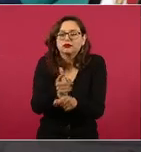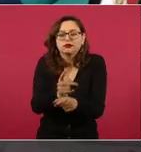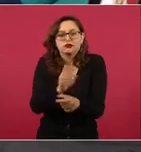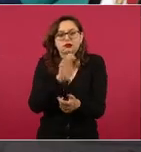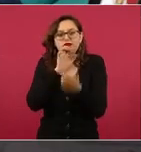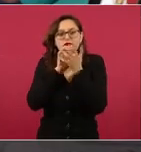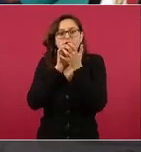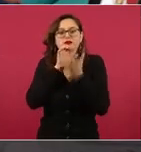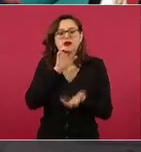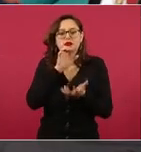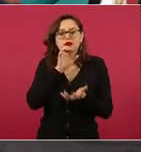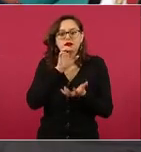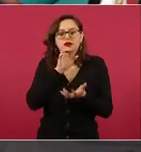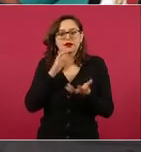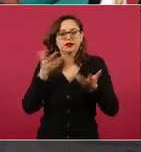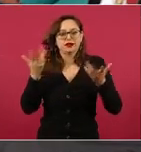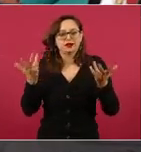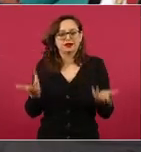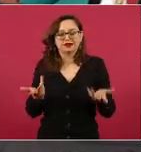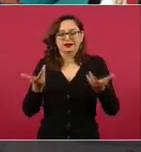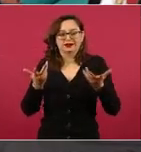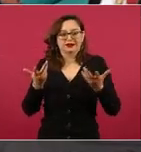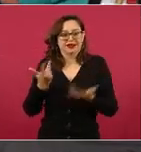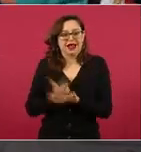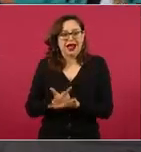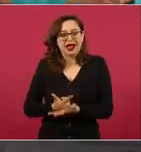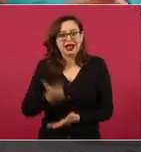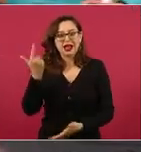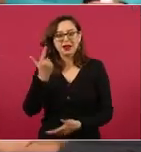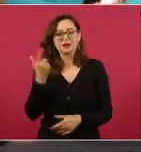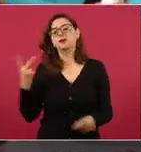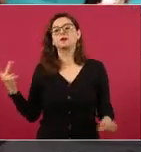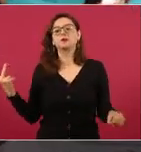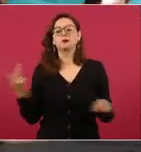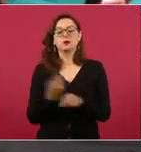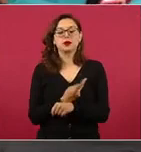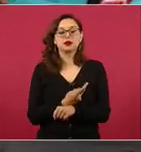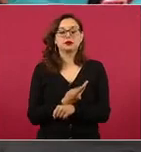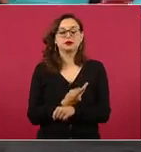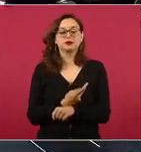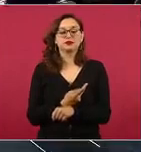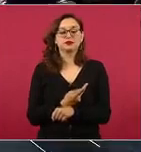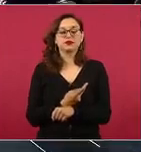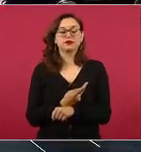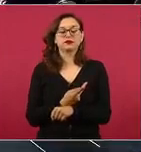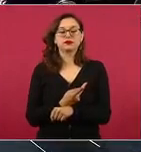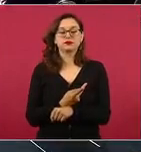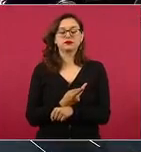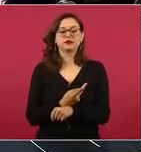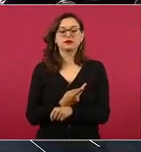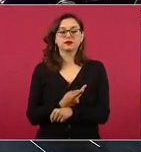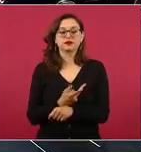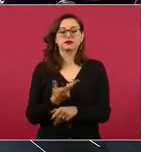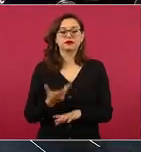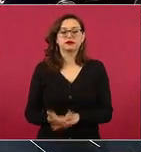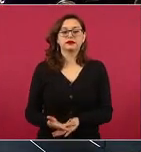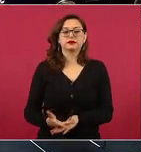pues. Este personaje durante la campaña pasada, toda la campaña pasada, antes y también